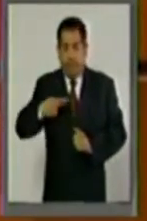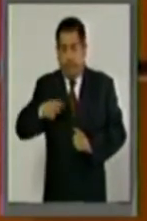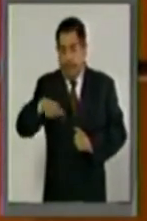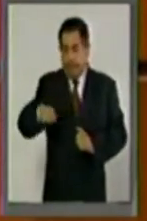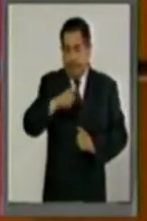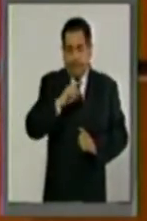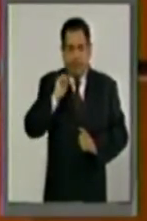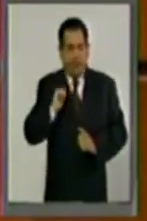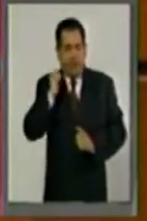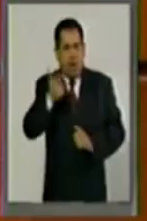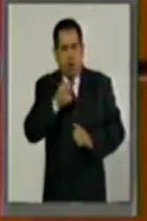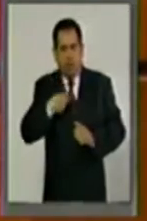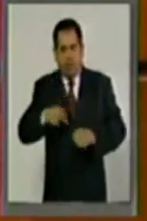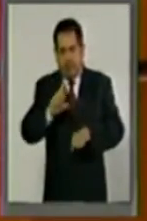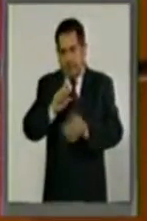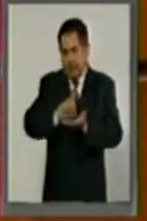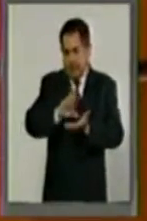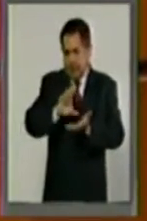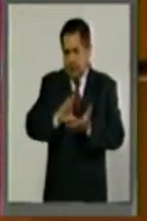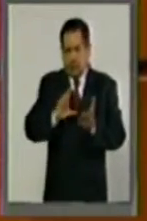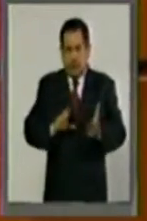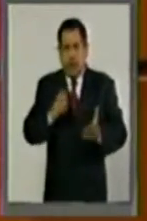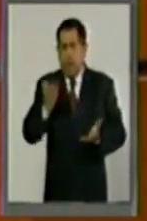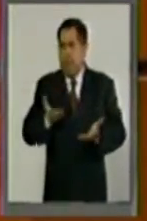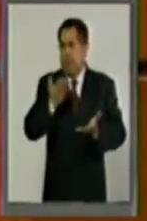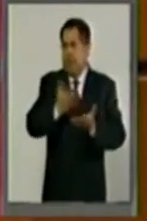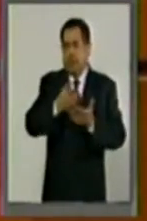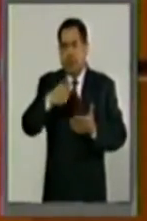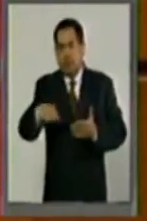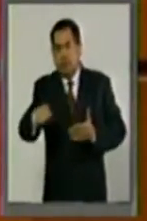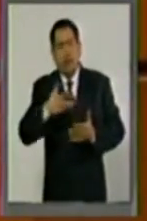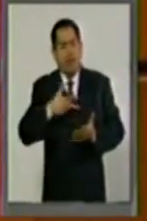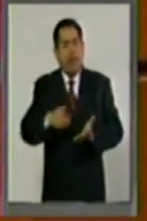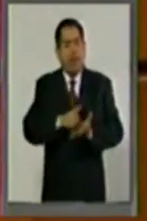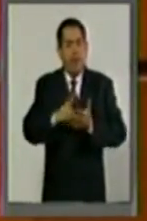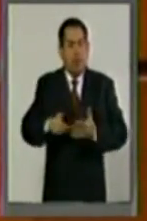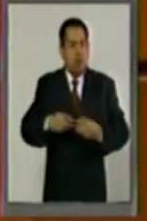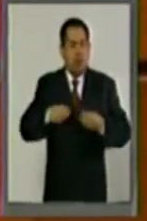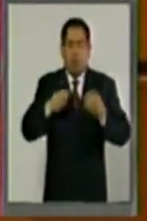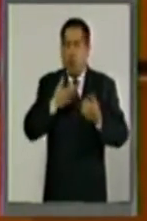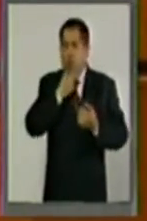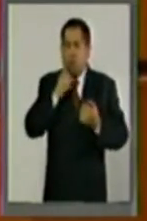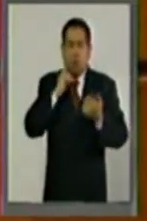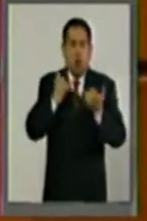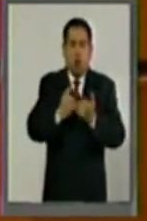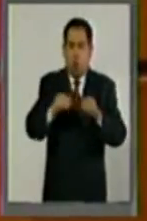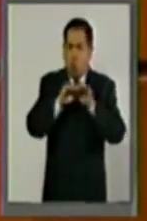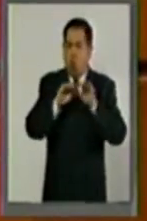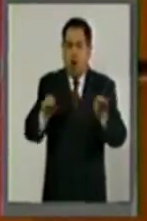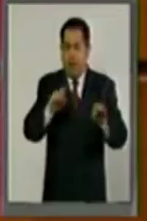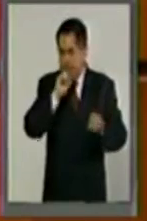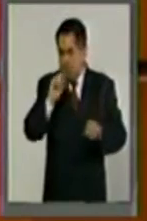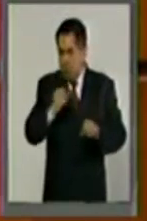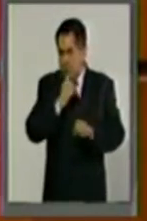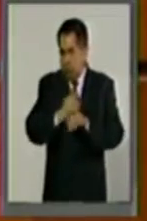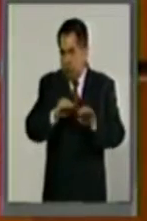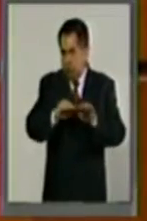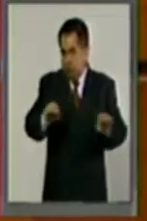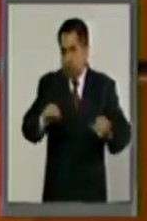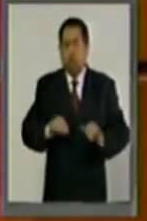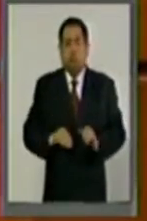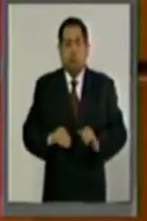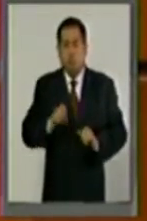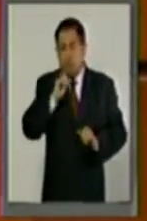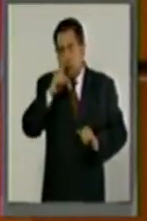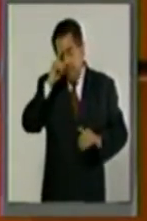presentan algún tipo de discapacidad demandan de la sociedad el derecho a una vida en igualdad de condiciones, la cual se traduce